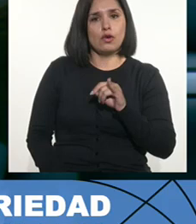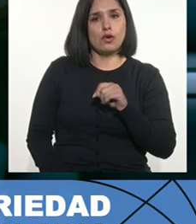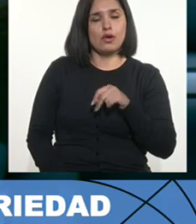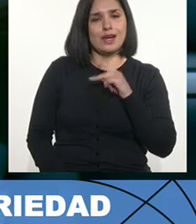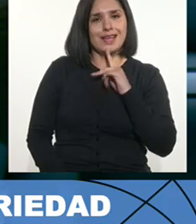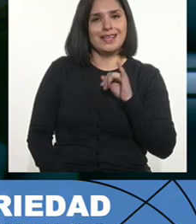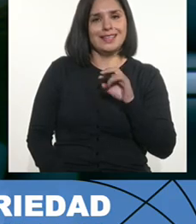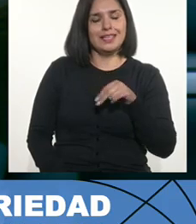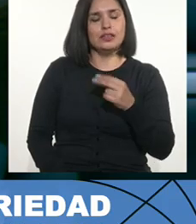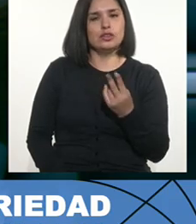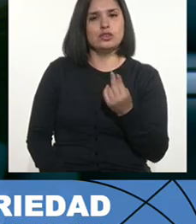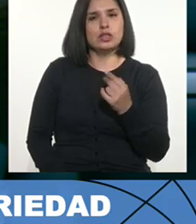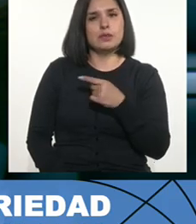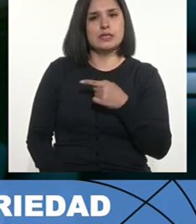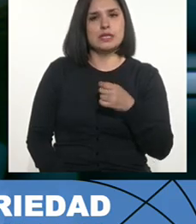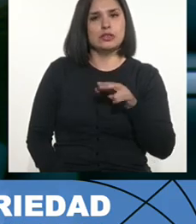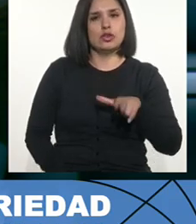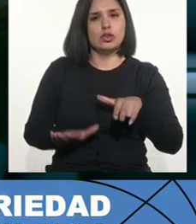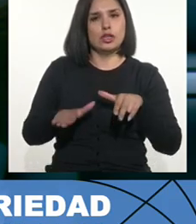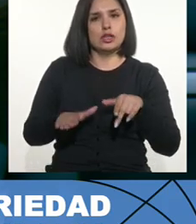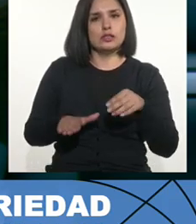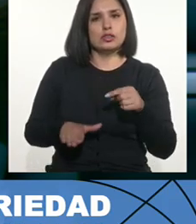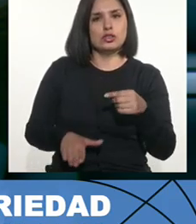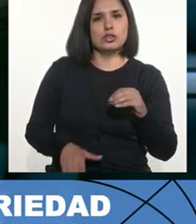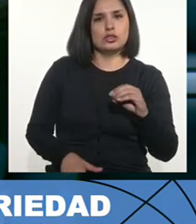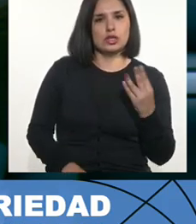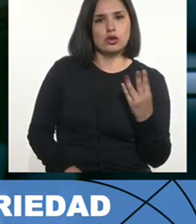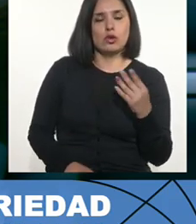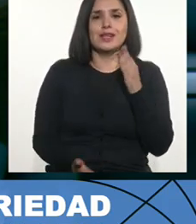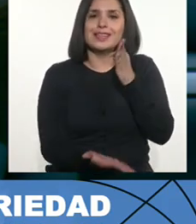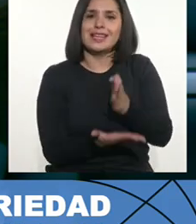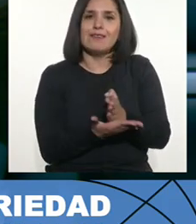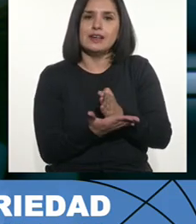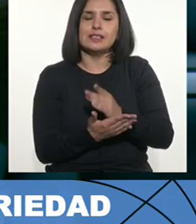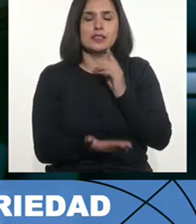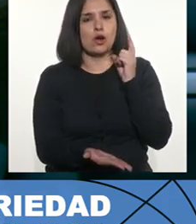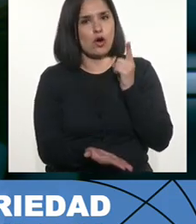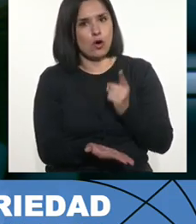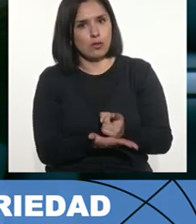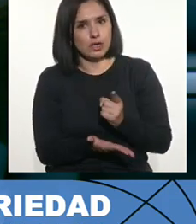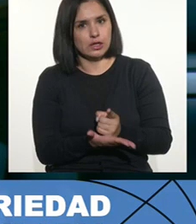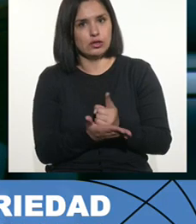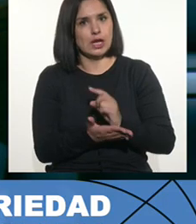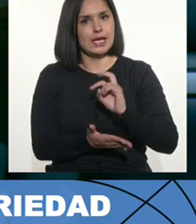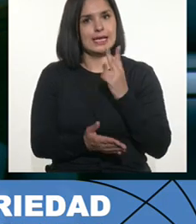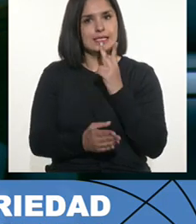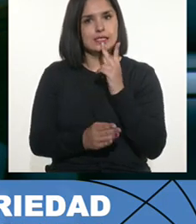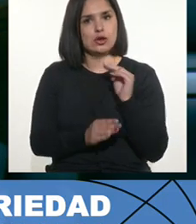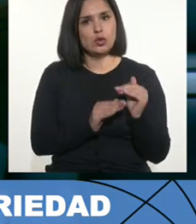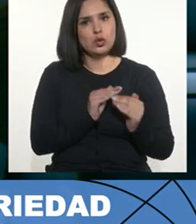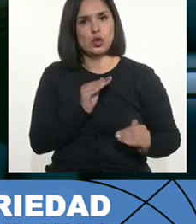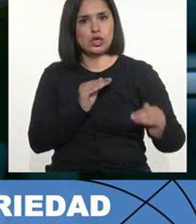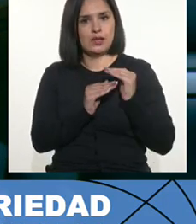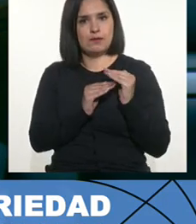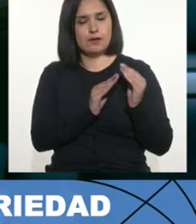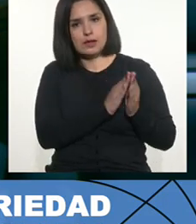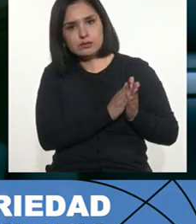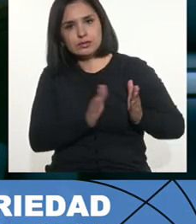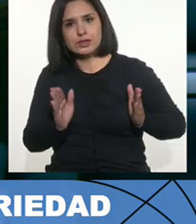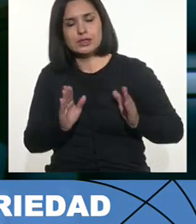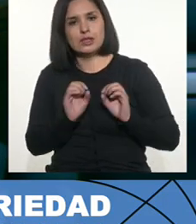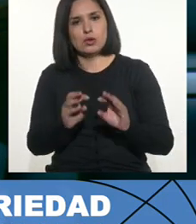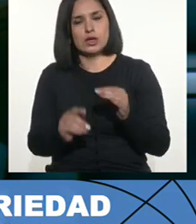que modifica la ley general de educación con el objeto establecer la obligatoriedad del segundo nivel de transición de educación parvularia con informe